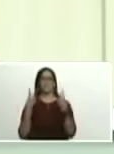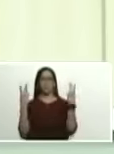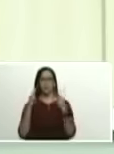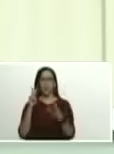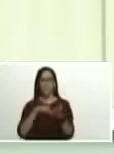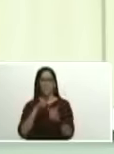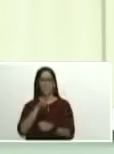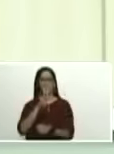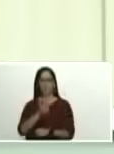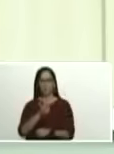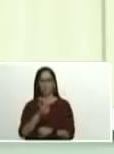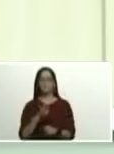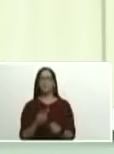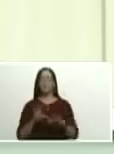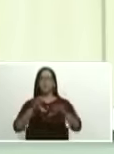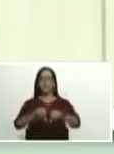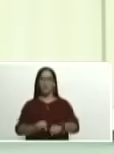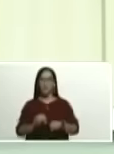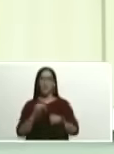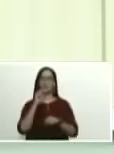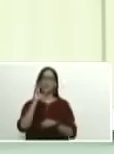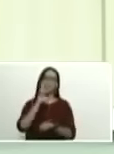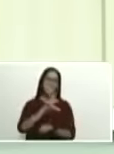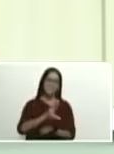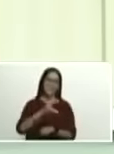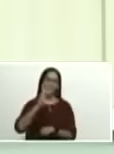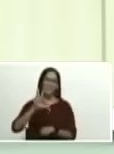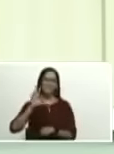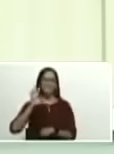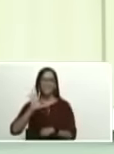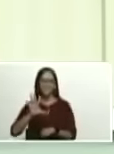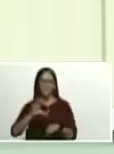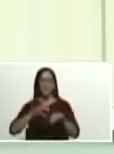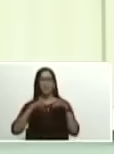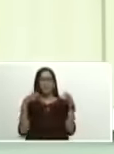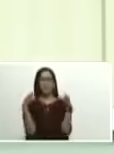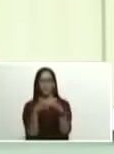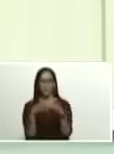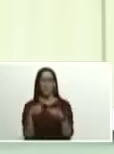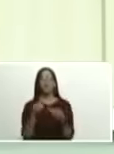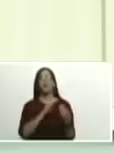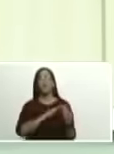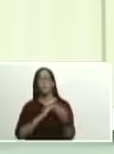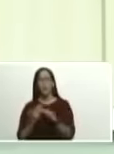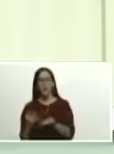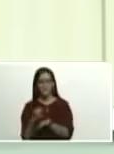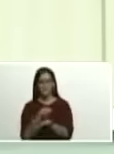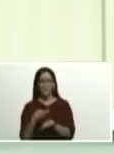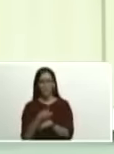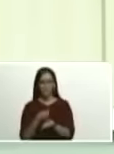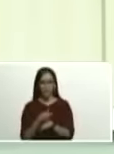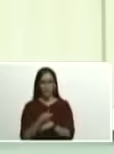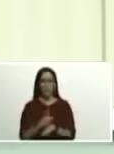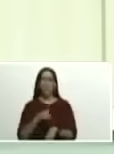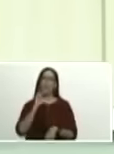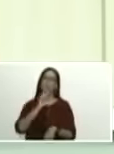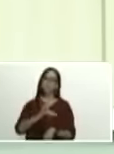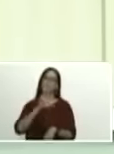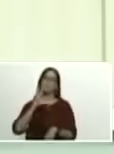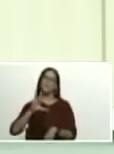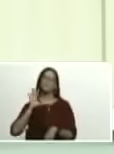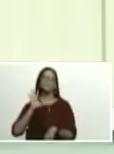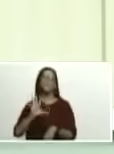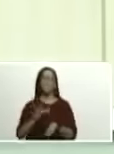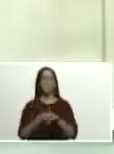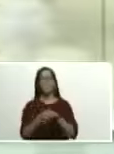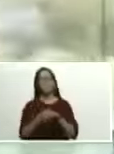2024, instalar los 335 gabinetes comunales de gobierno en los